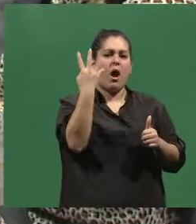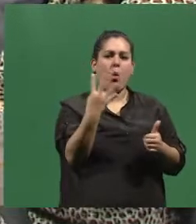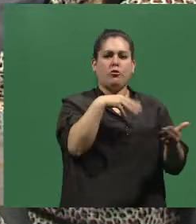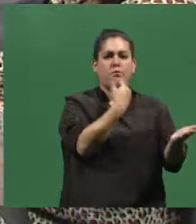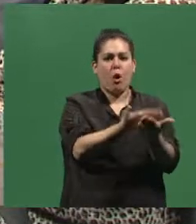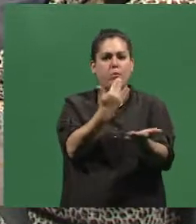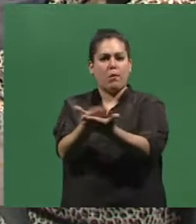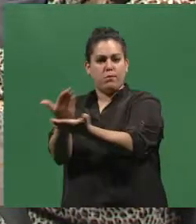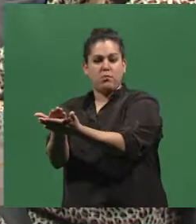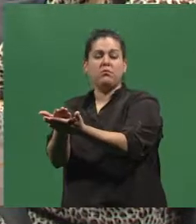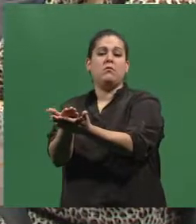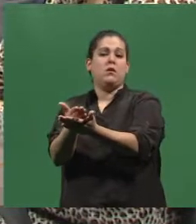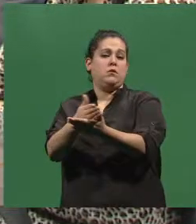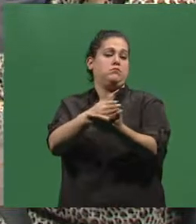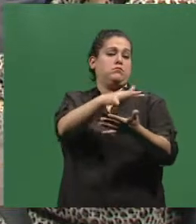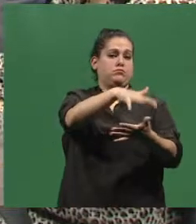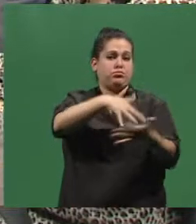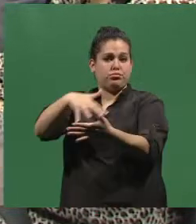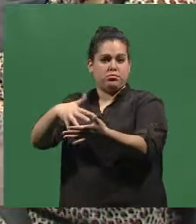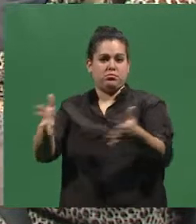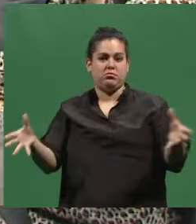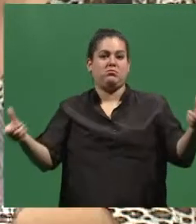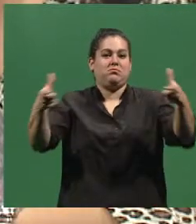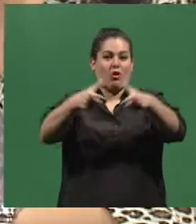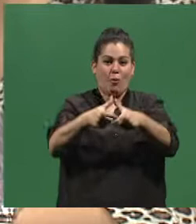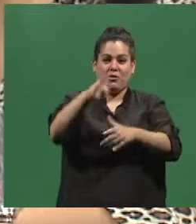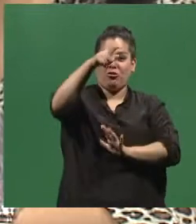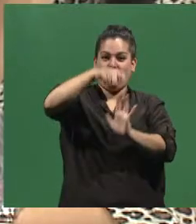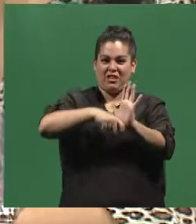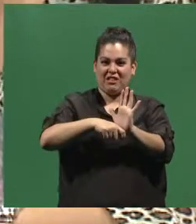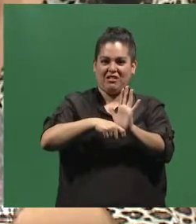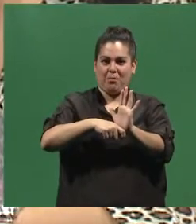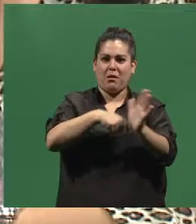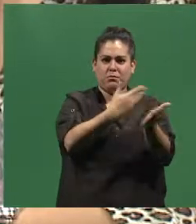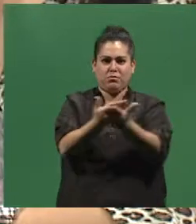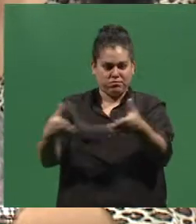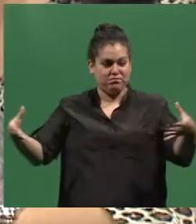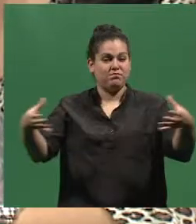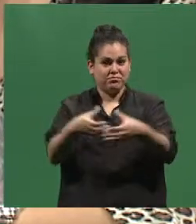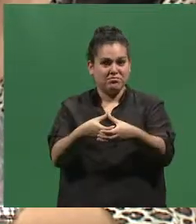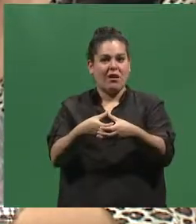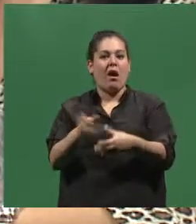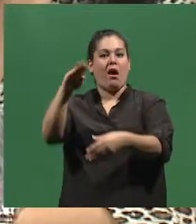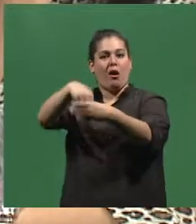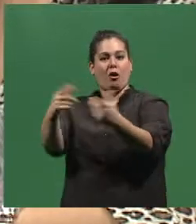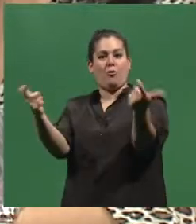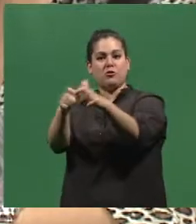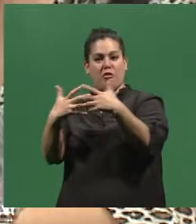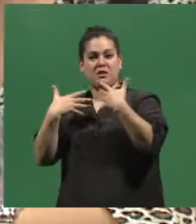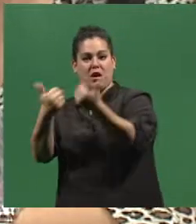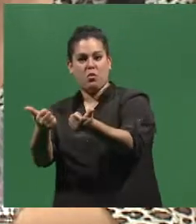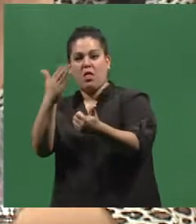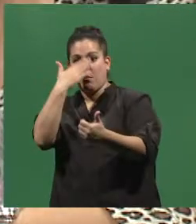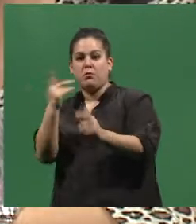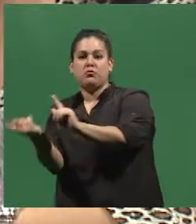más. Se unificó en un dictamen de comisión, este proyecto está en la Comisión de Salud y luego